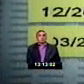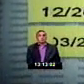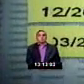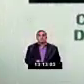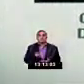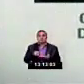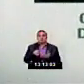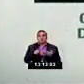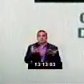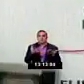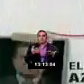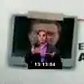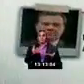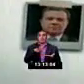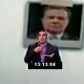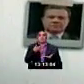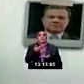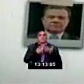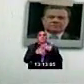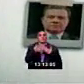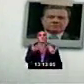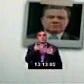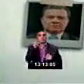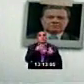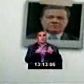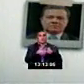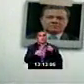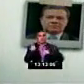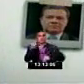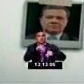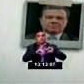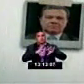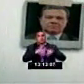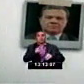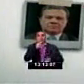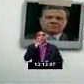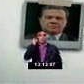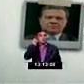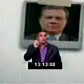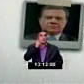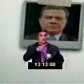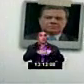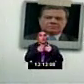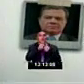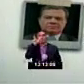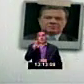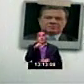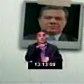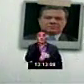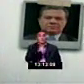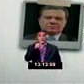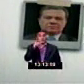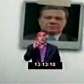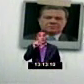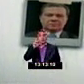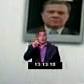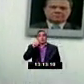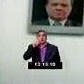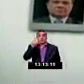en la obra, sino que fueron repartidos a una supuesta estructura encabezada por el exasambleísta preso Daniel Mendoza y el